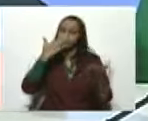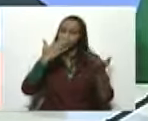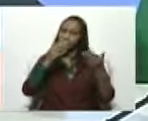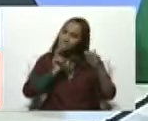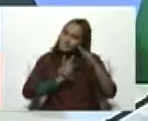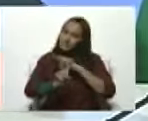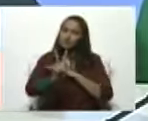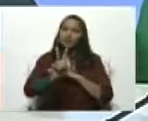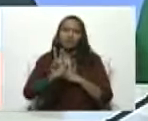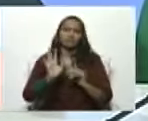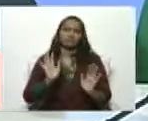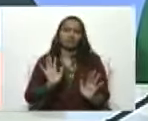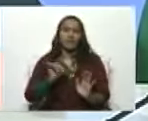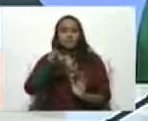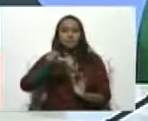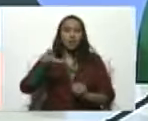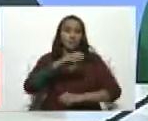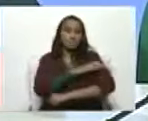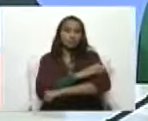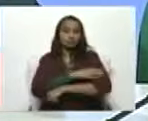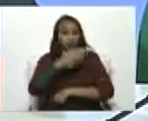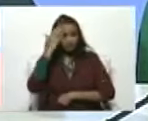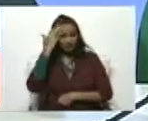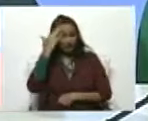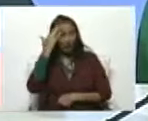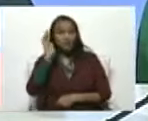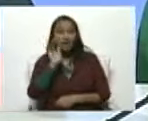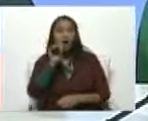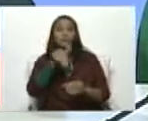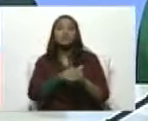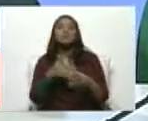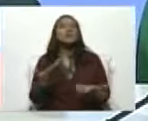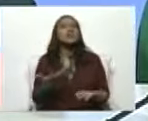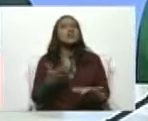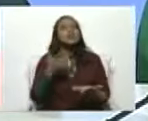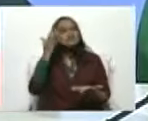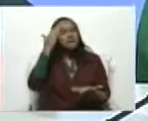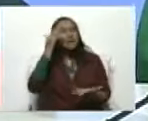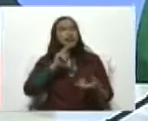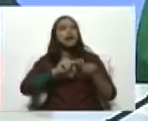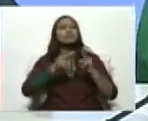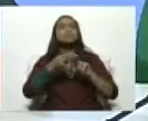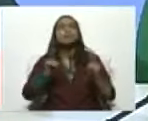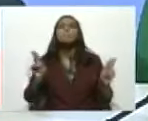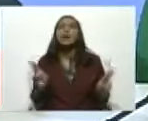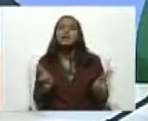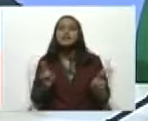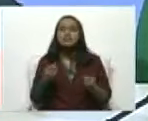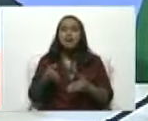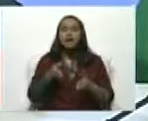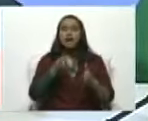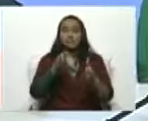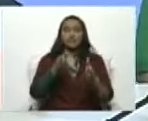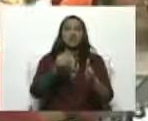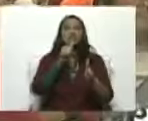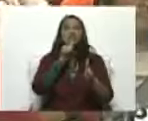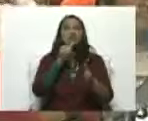por la oposición, saben que el único camino para la paz, para la estabilidad de este país, lo garantiza Nicolás Maduro. Ellos lo saben.